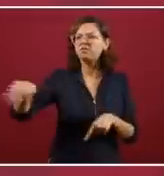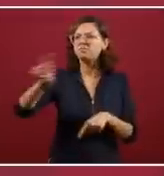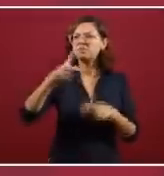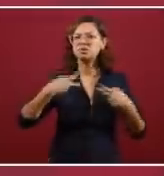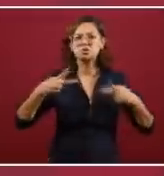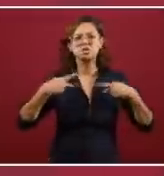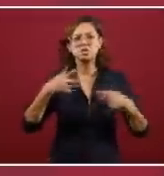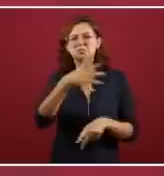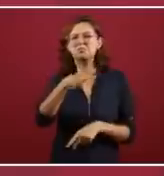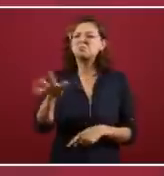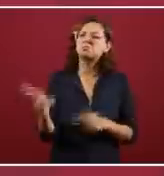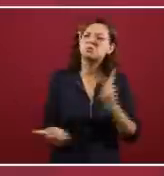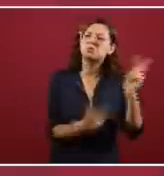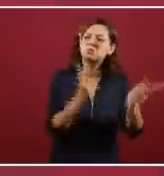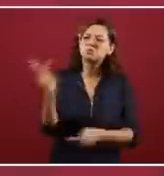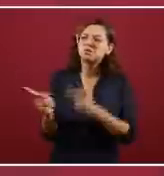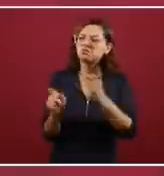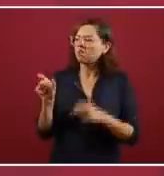sentido, que si